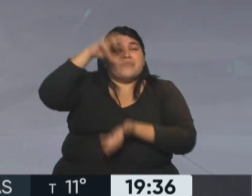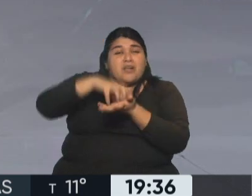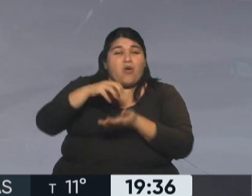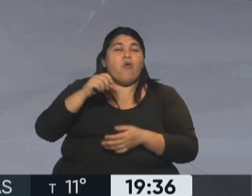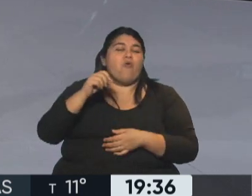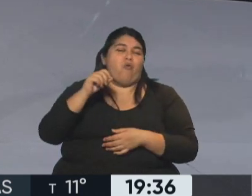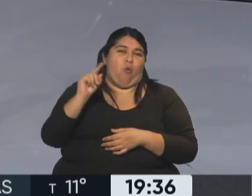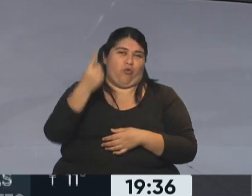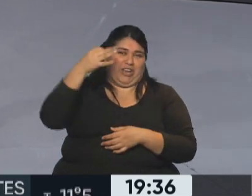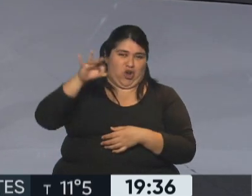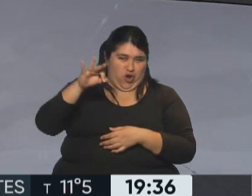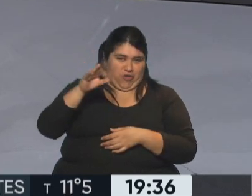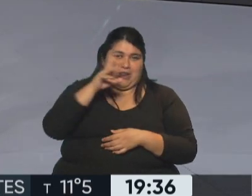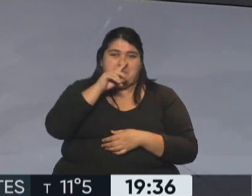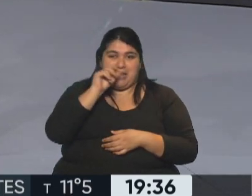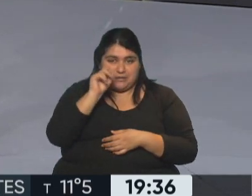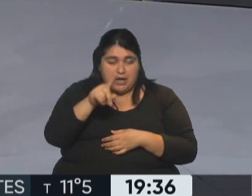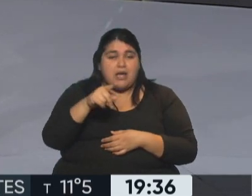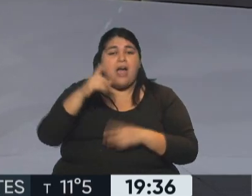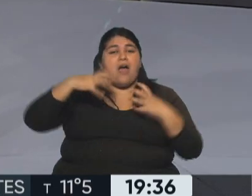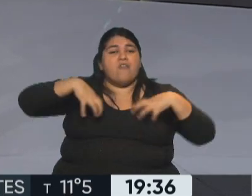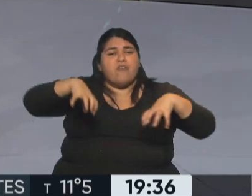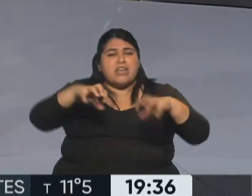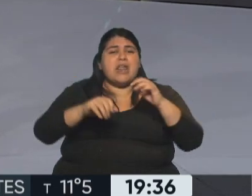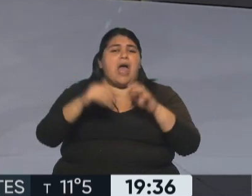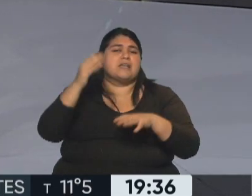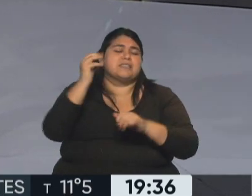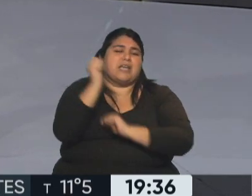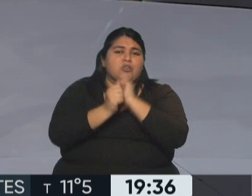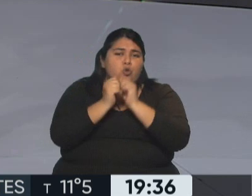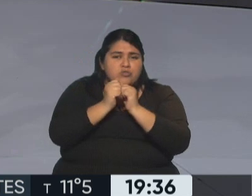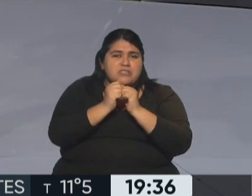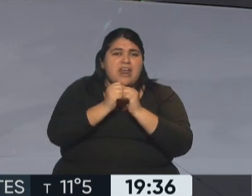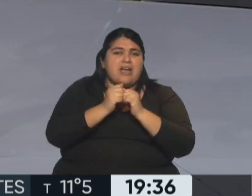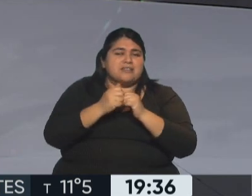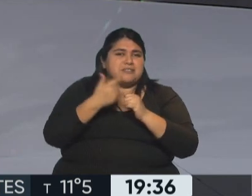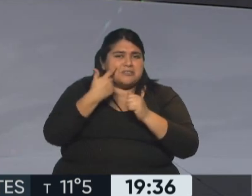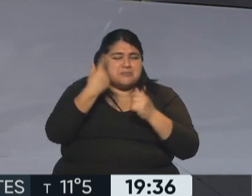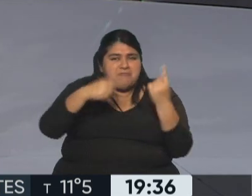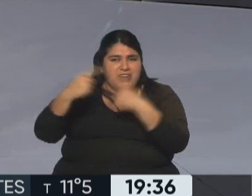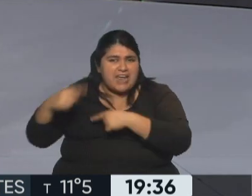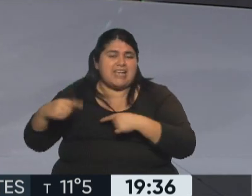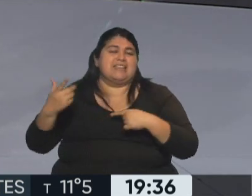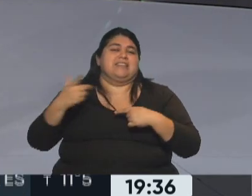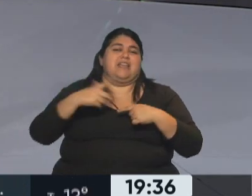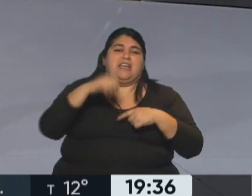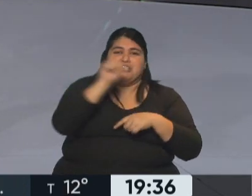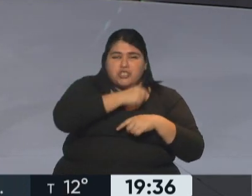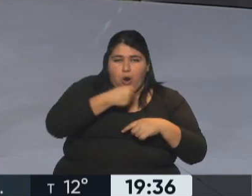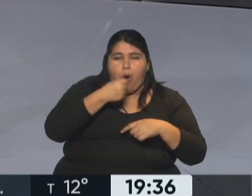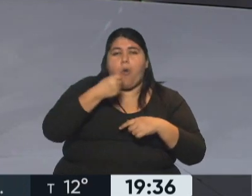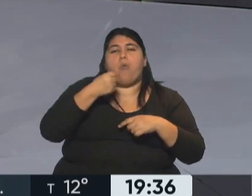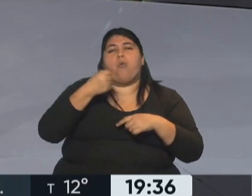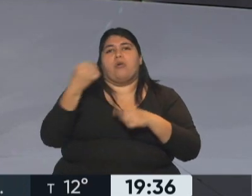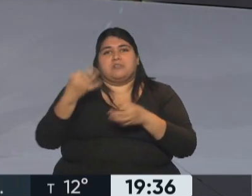estadio Diego Maradona ahí se está llevando adelante la feria de industrias creativas hay shows de artistas emergentes artistas